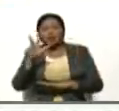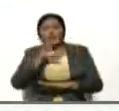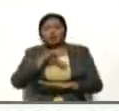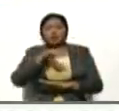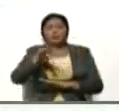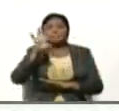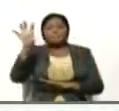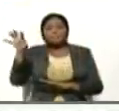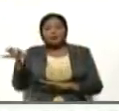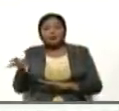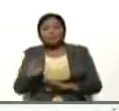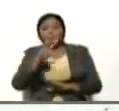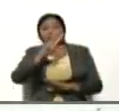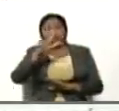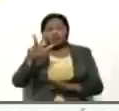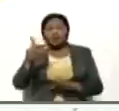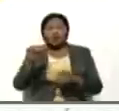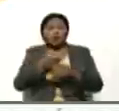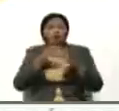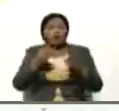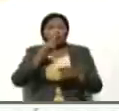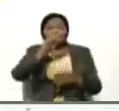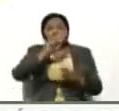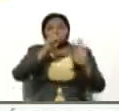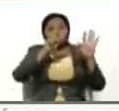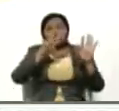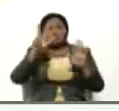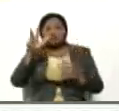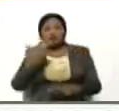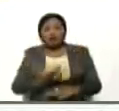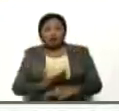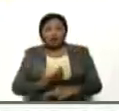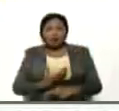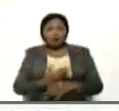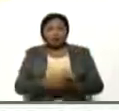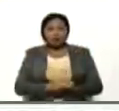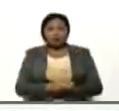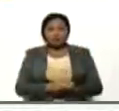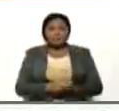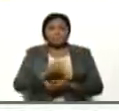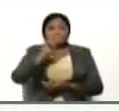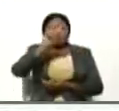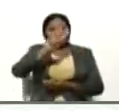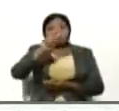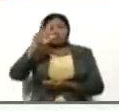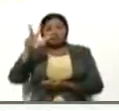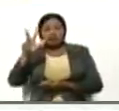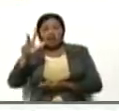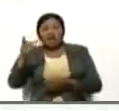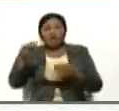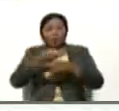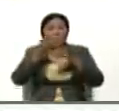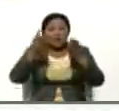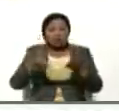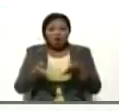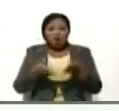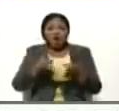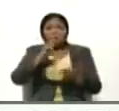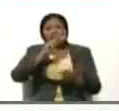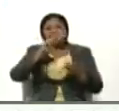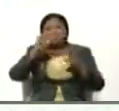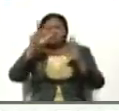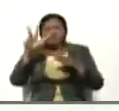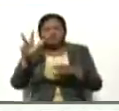perdón, 23 gobernadores y 173 alcaldes. 23 gobernadores y 173 alcaldes. Recuerden que nosotros